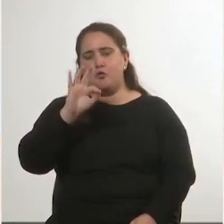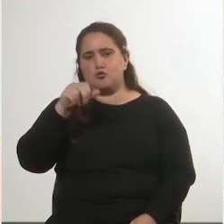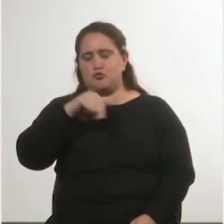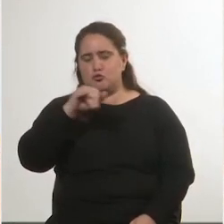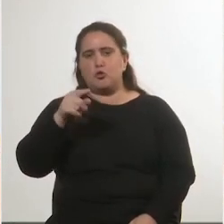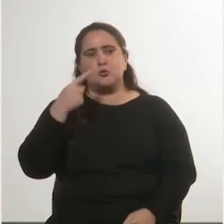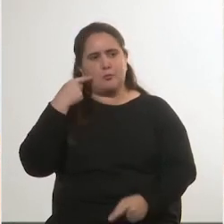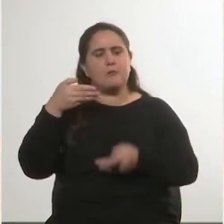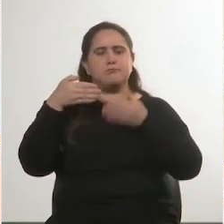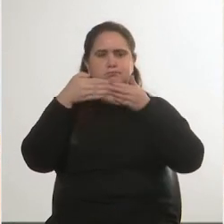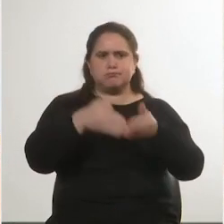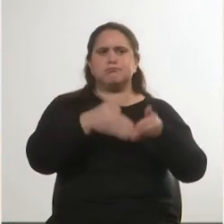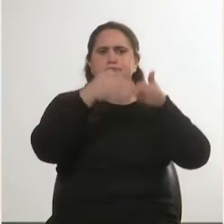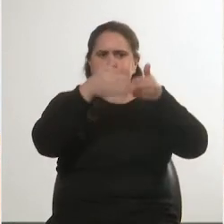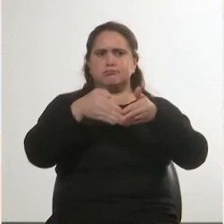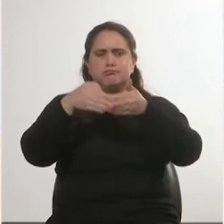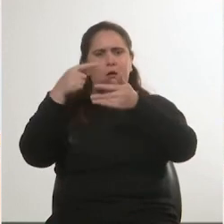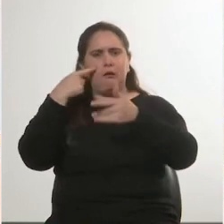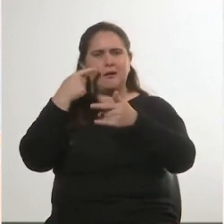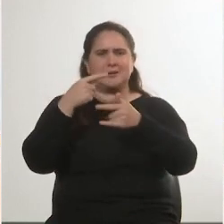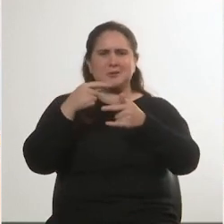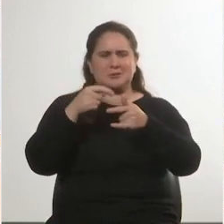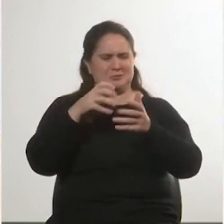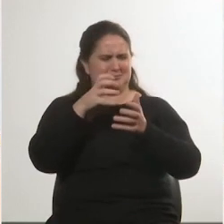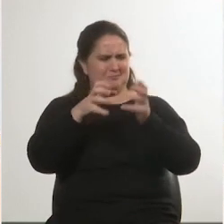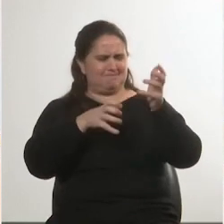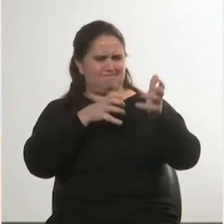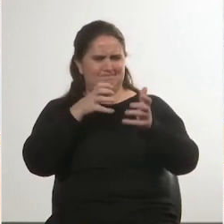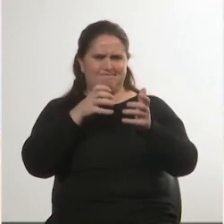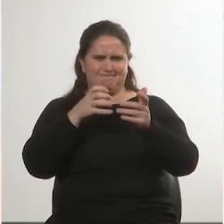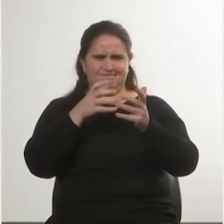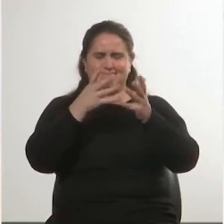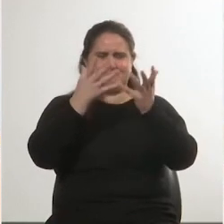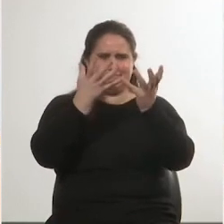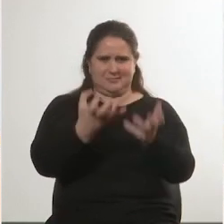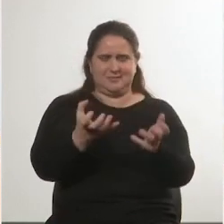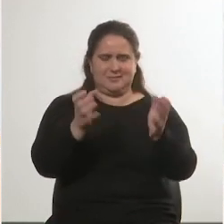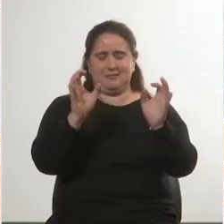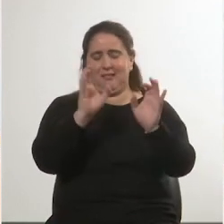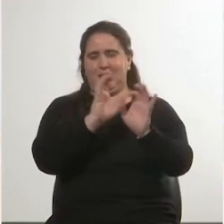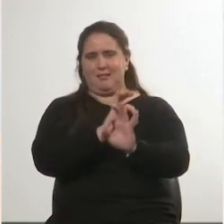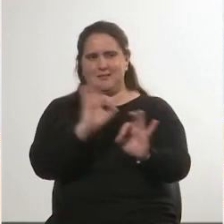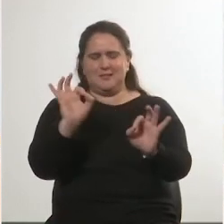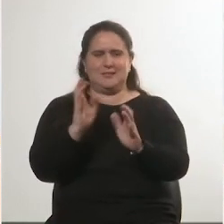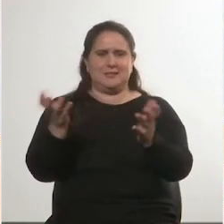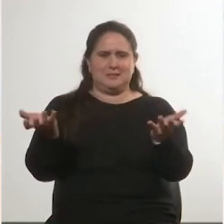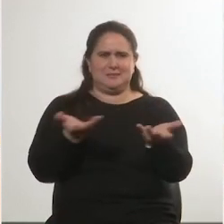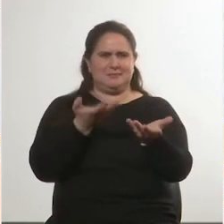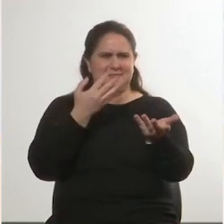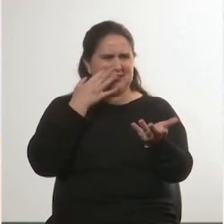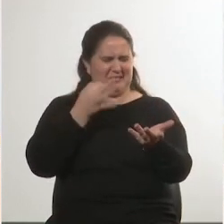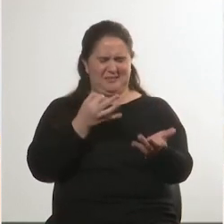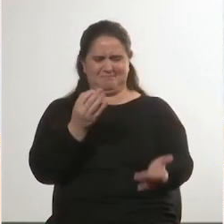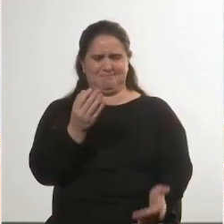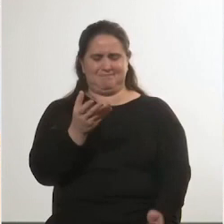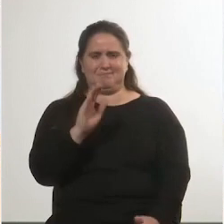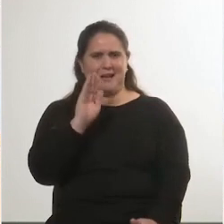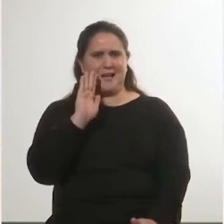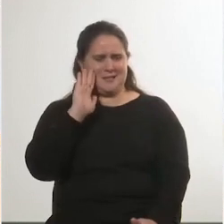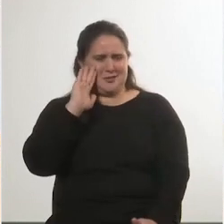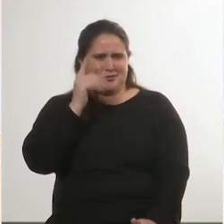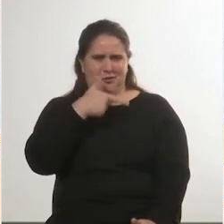aguas del río Santa Lucía, aguas que parecían un chocolate, donde no se hundía las cosas, una cosa realmente